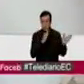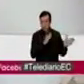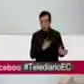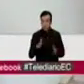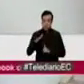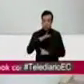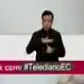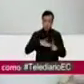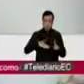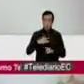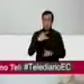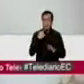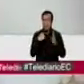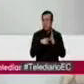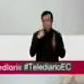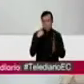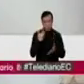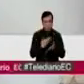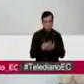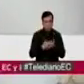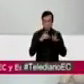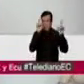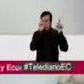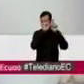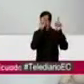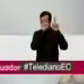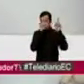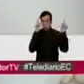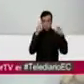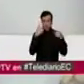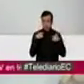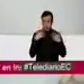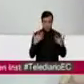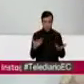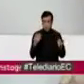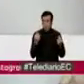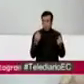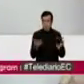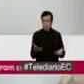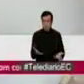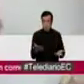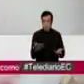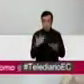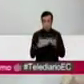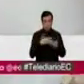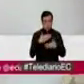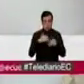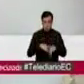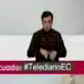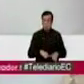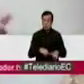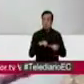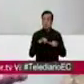situación de que si no se comprueba que la empresa realmente no tiene ya posibilidades de seguir operando, de